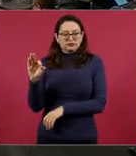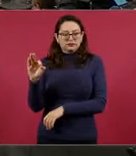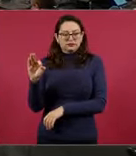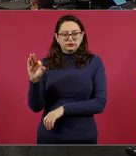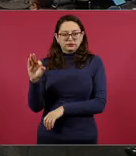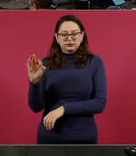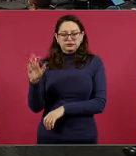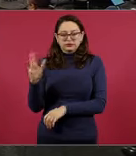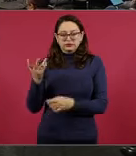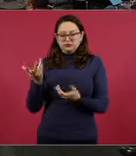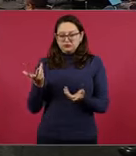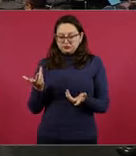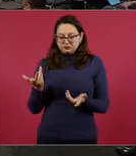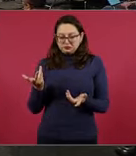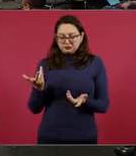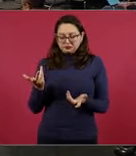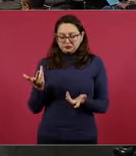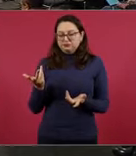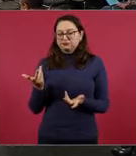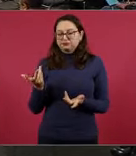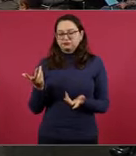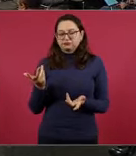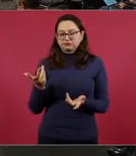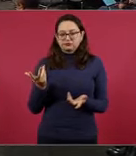sus planes